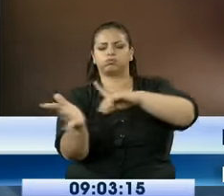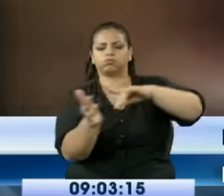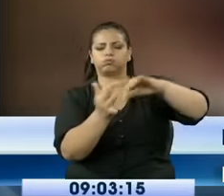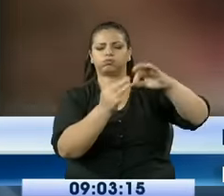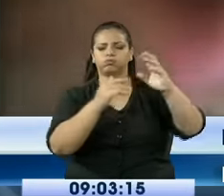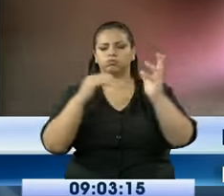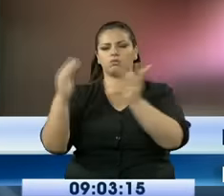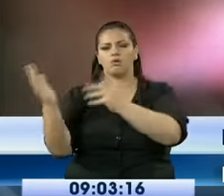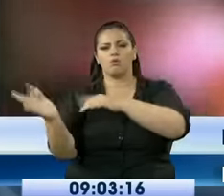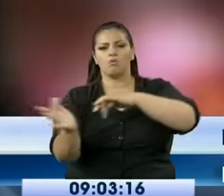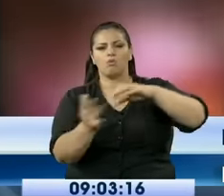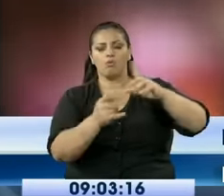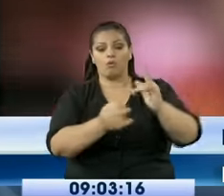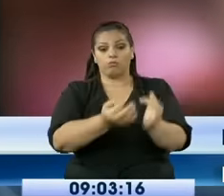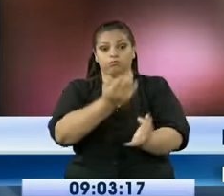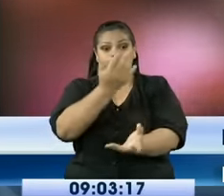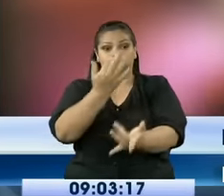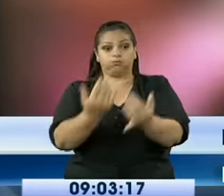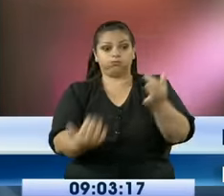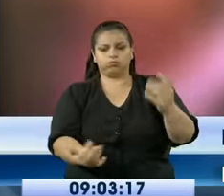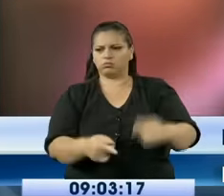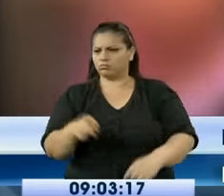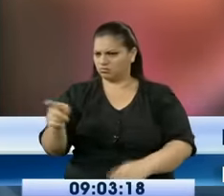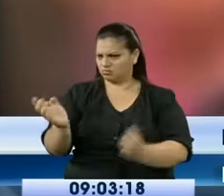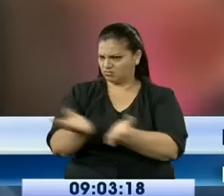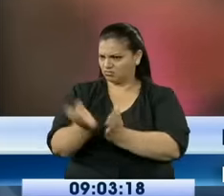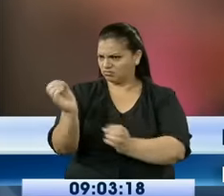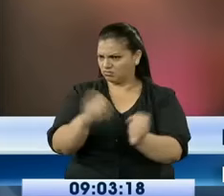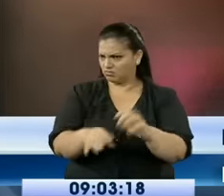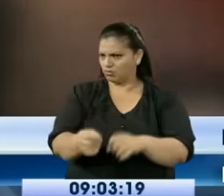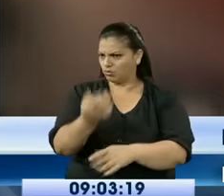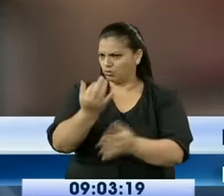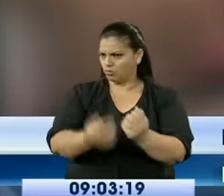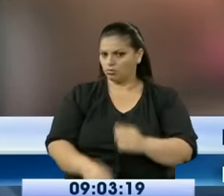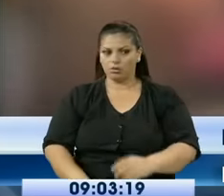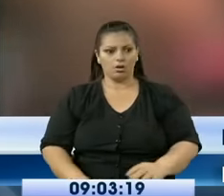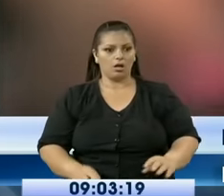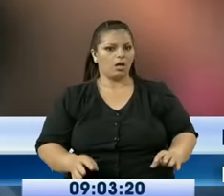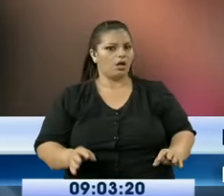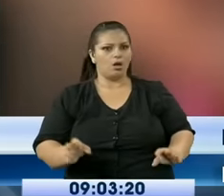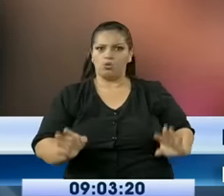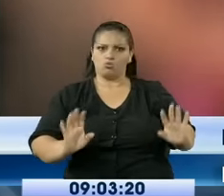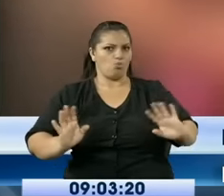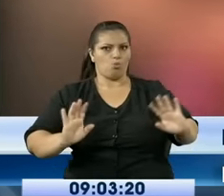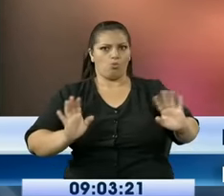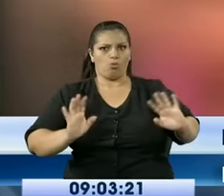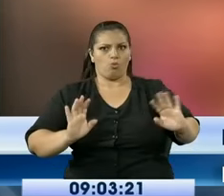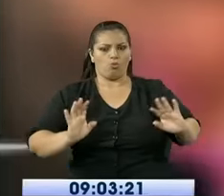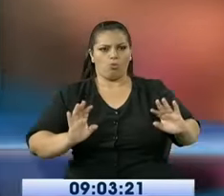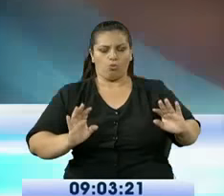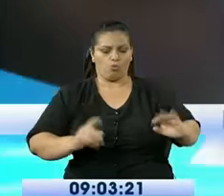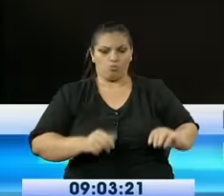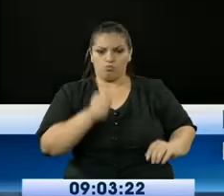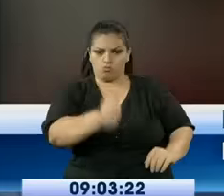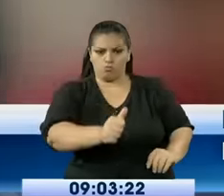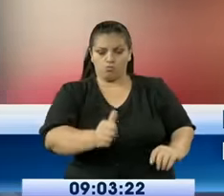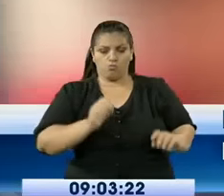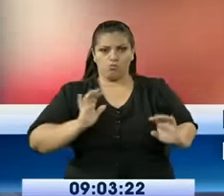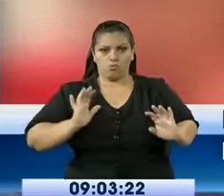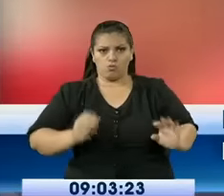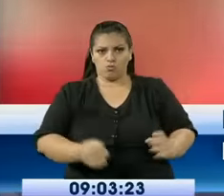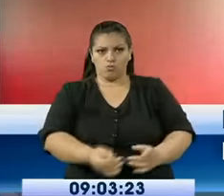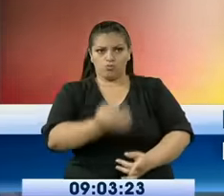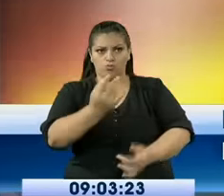cogió fuerte. O sea, estaba quemando basura. No, no estaba quemando yo. Se prendió solito. Vino un